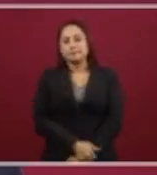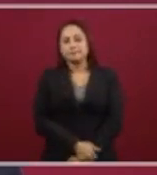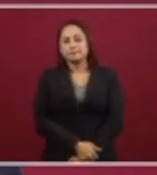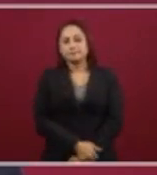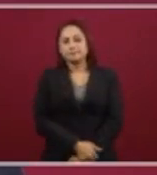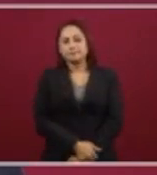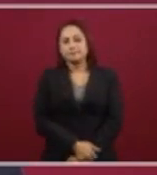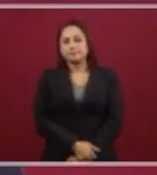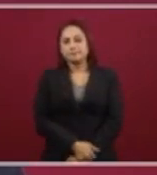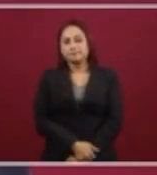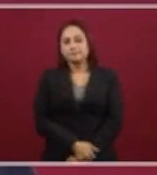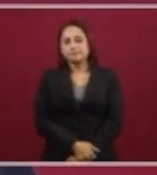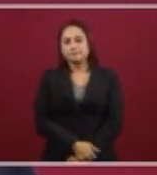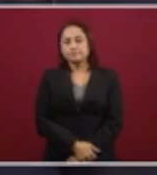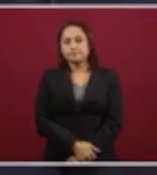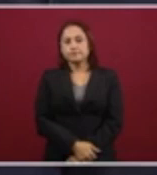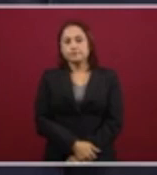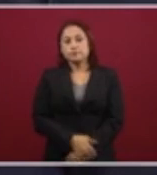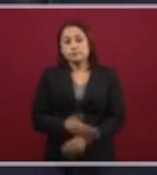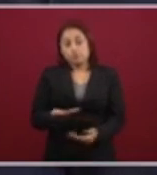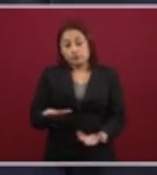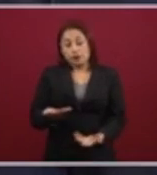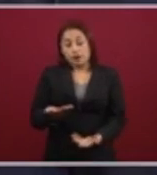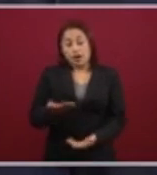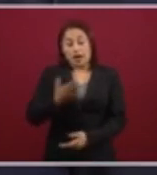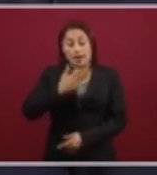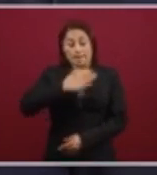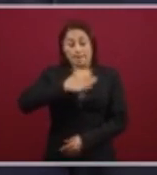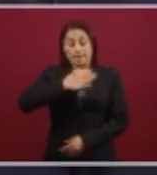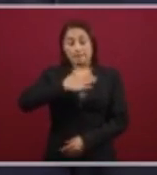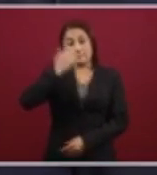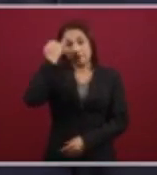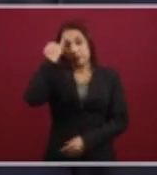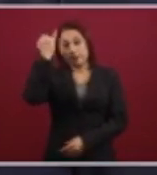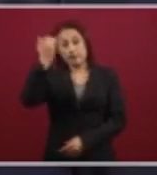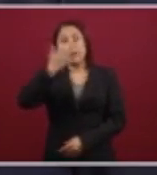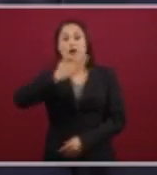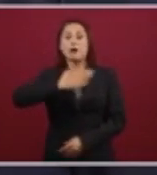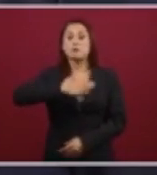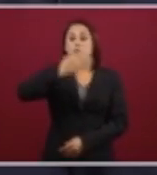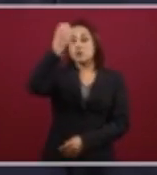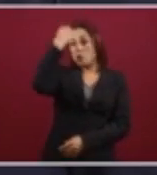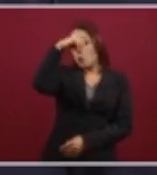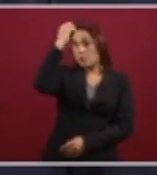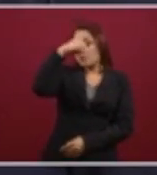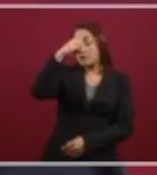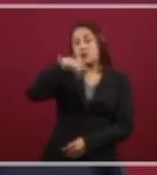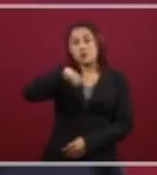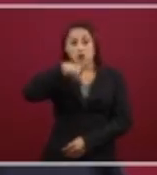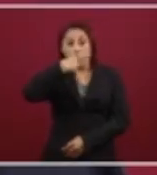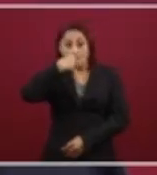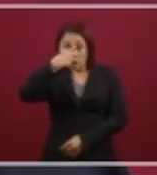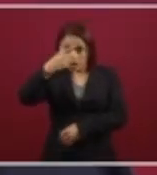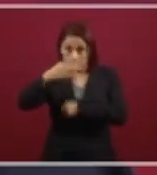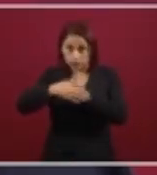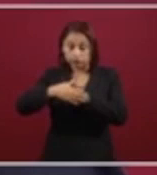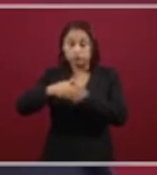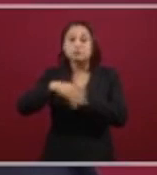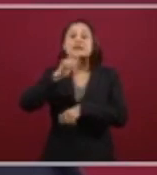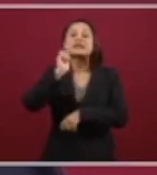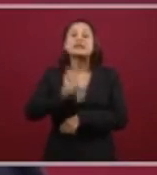Y mi postura va a ser esa, de que nosotros estamos a favor